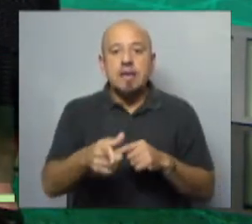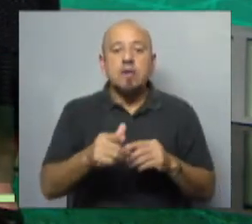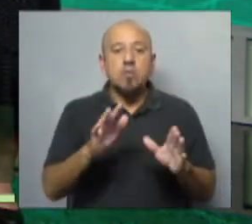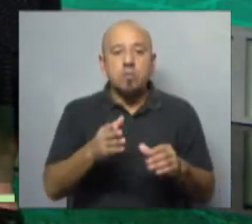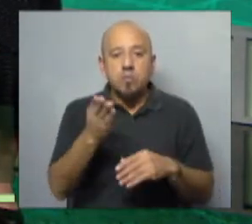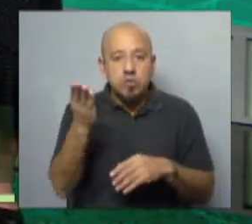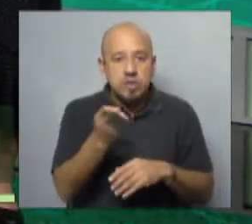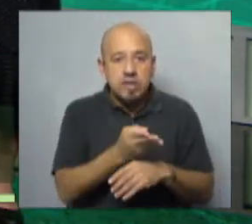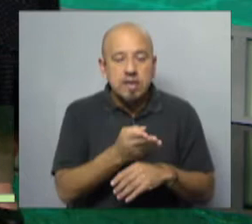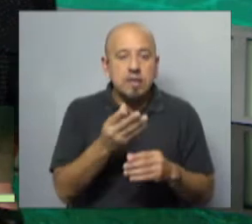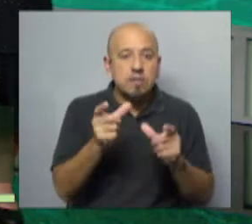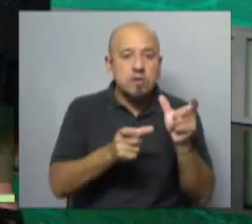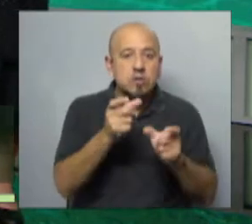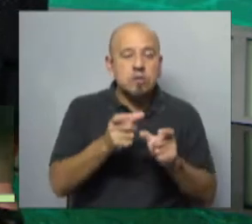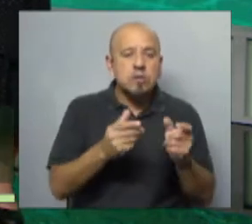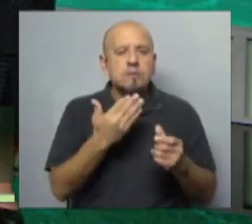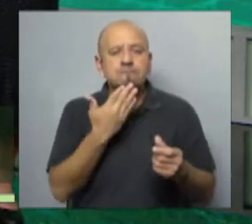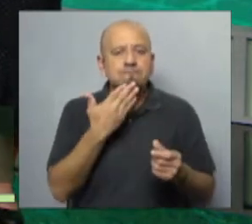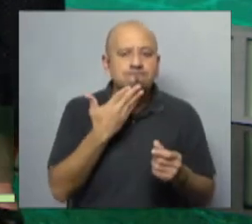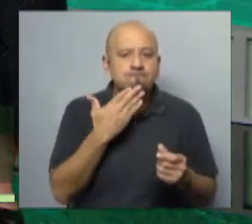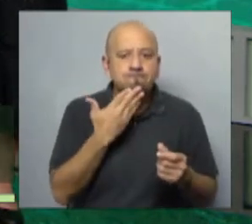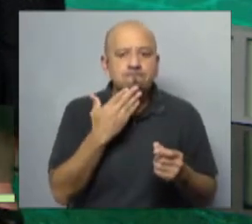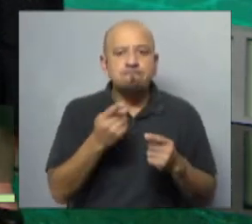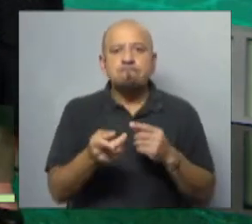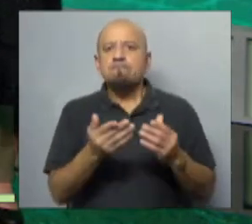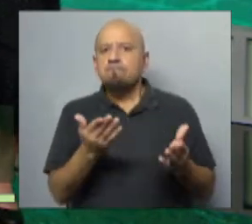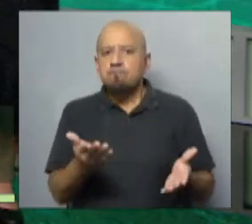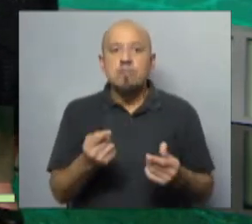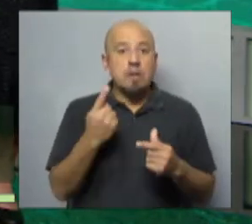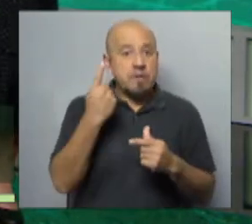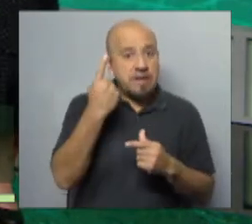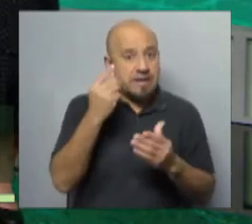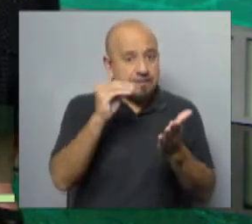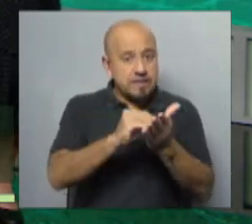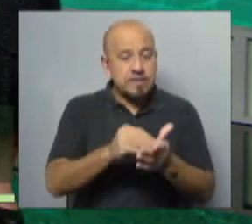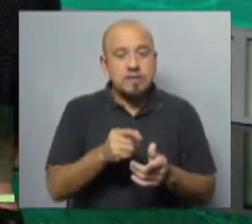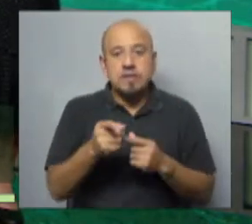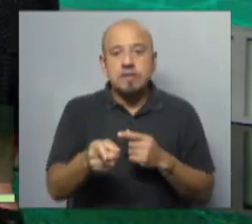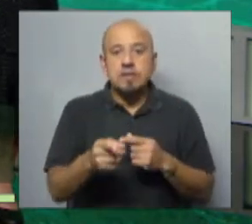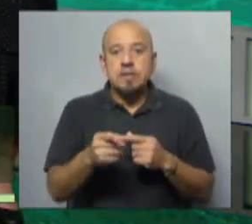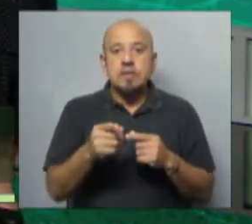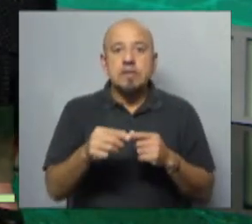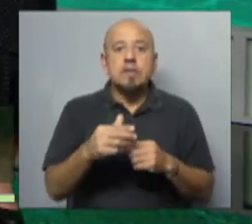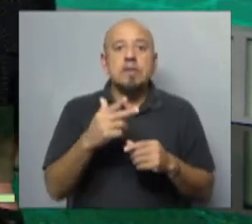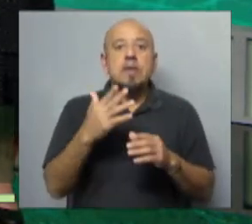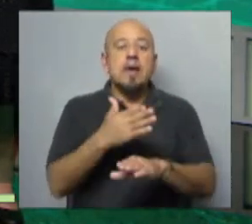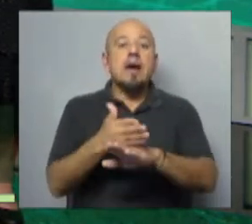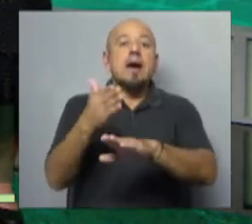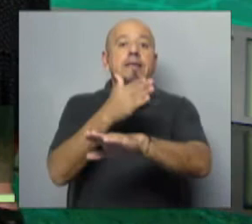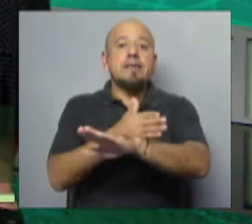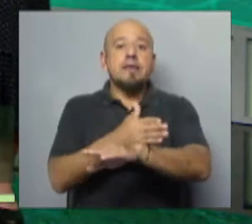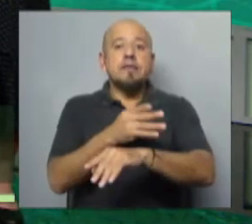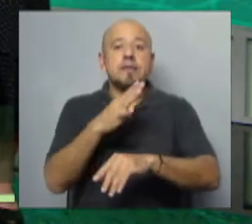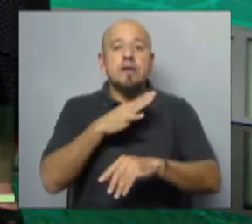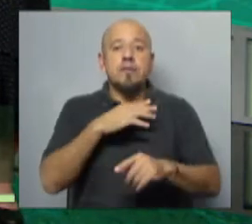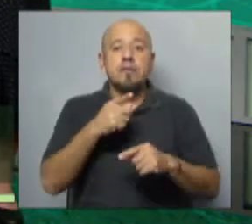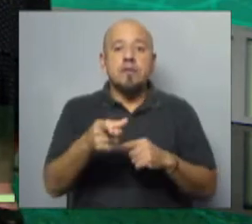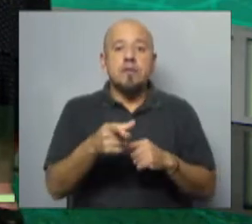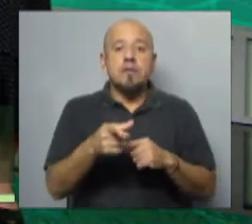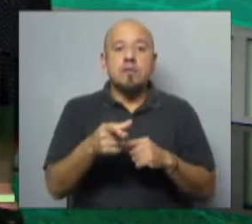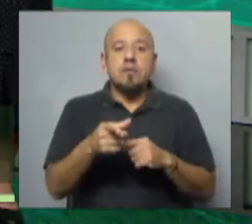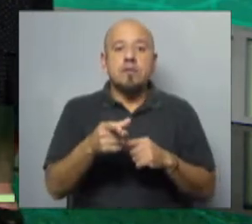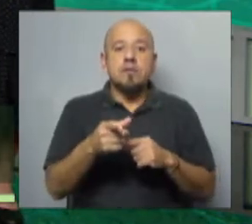de indecisos que en la primera de las consultas era bastante alta incluso tres días antes del referéndum teníamos